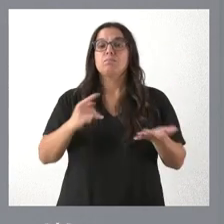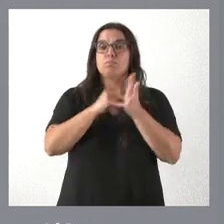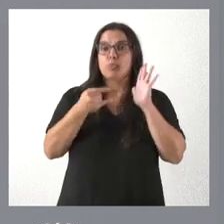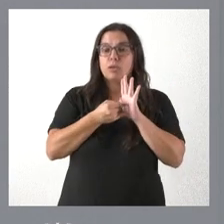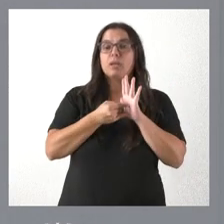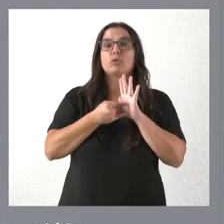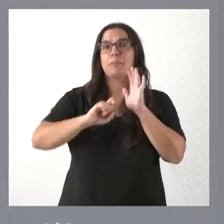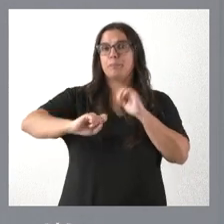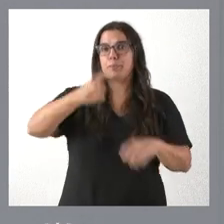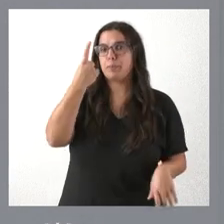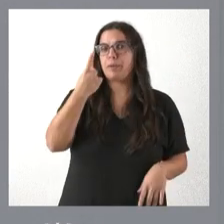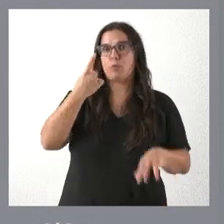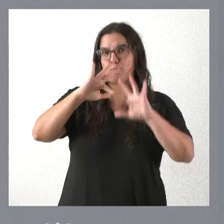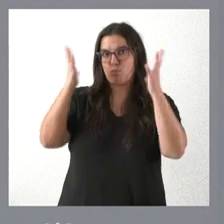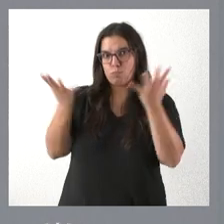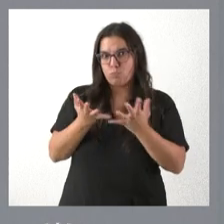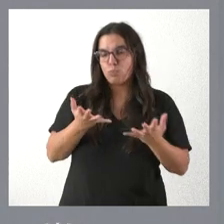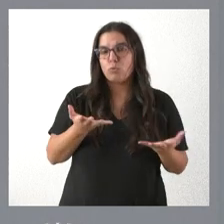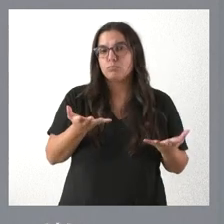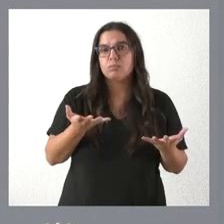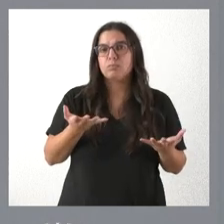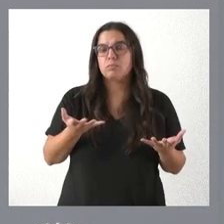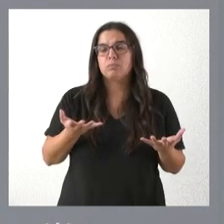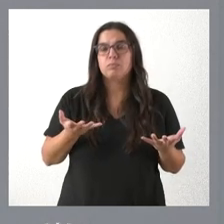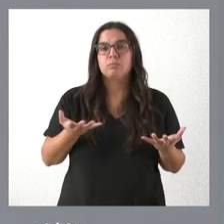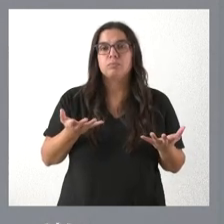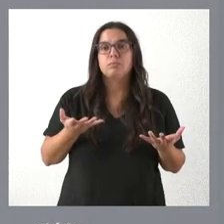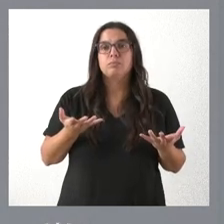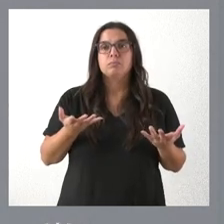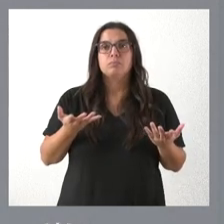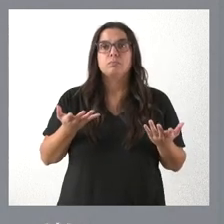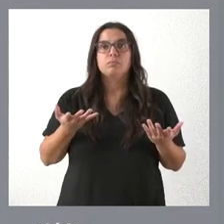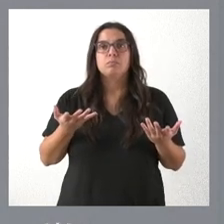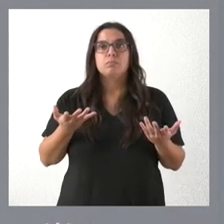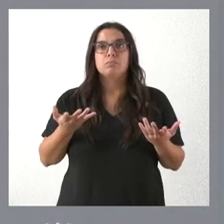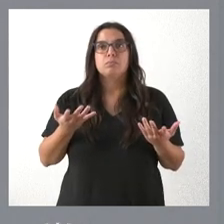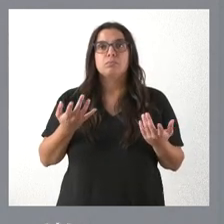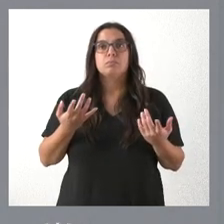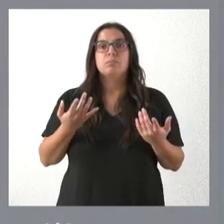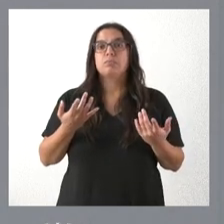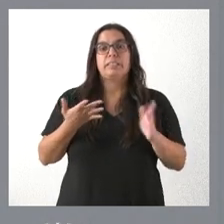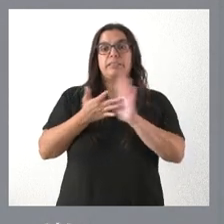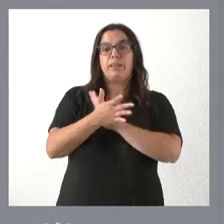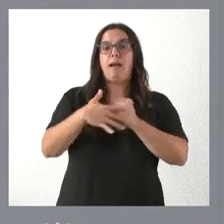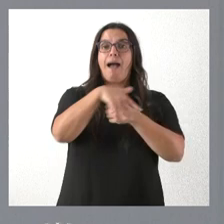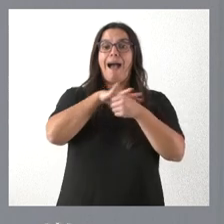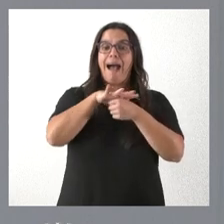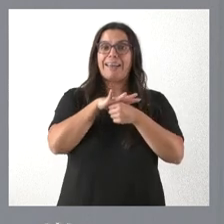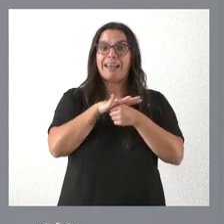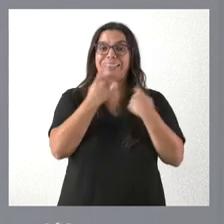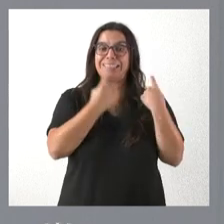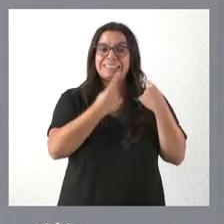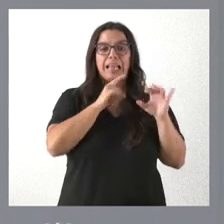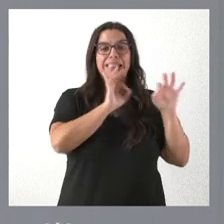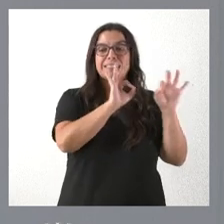pionero a nivel mundial que lo que establece es que en determinadas áreas geográficas y determinados